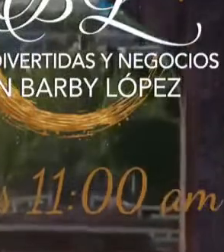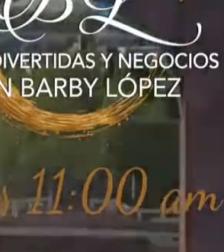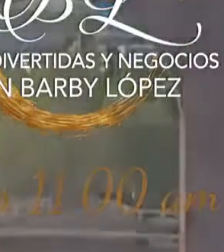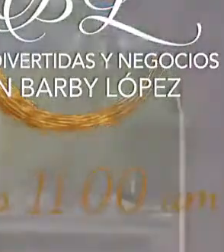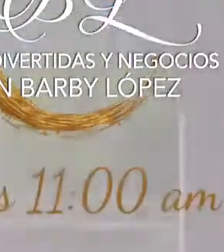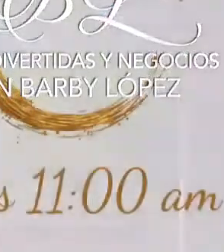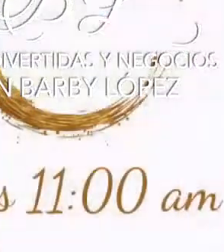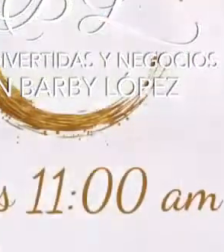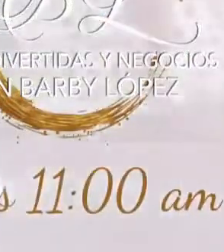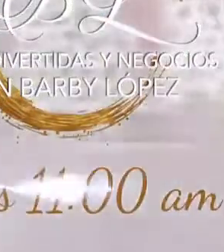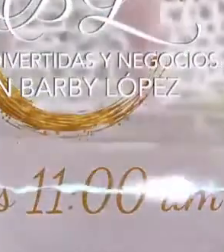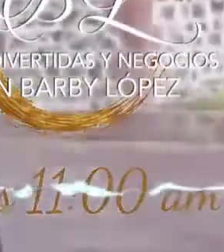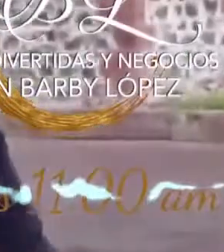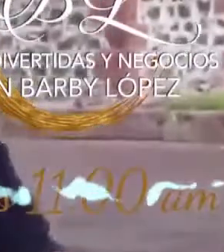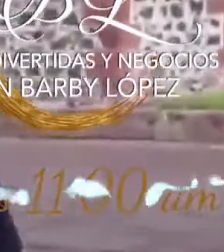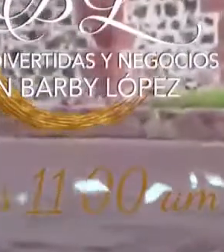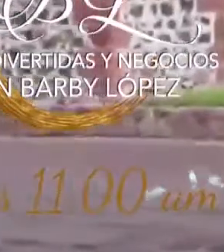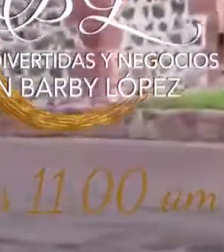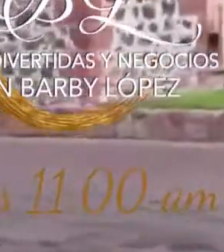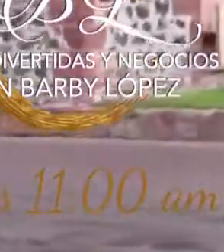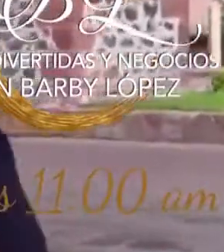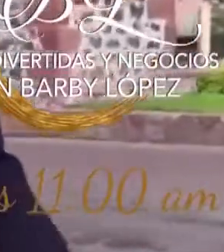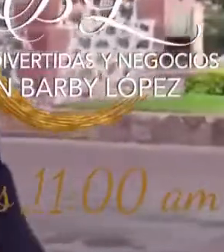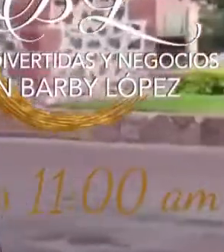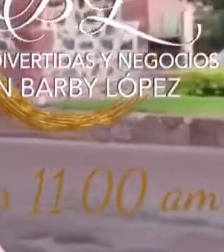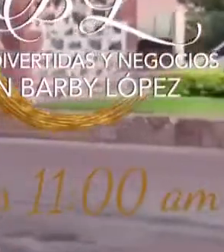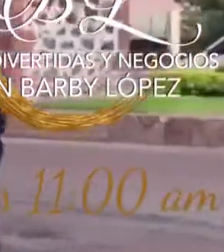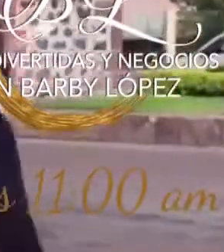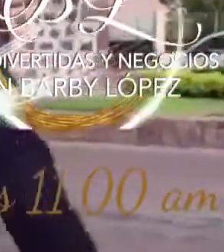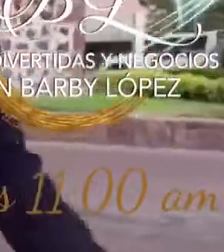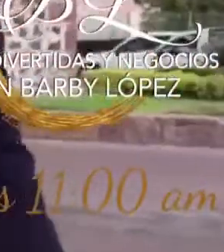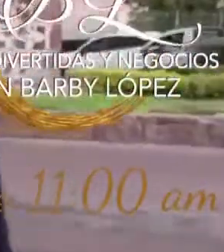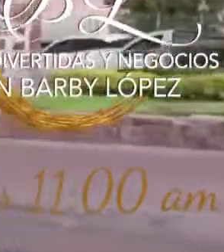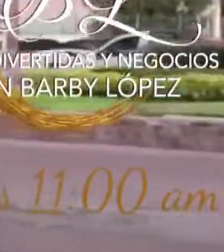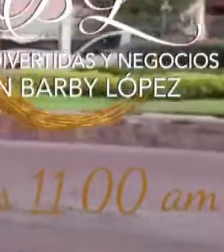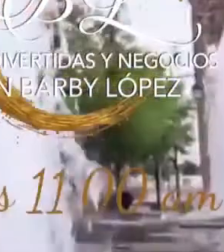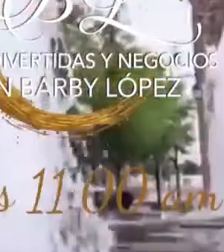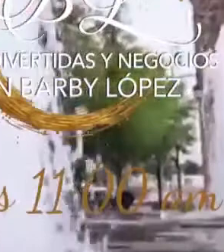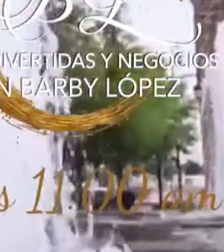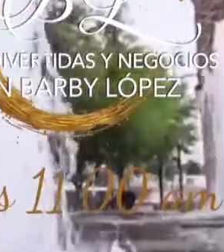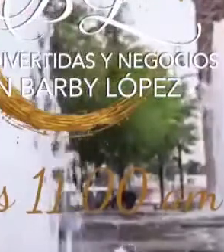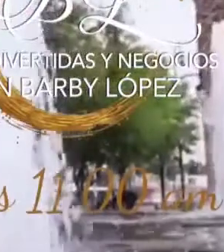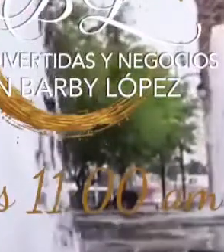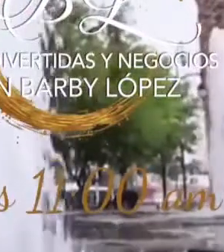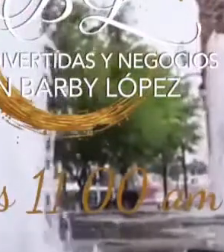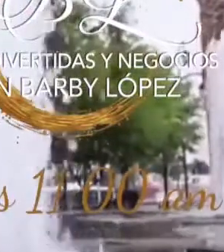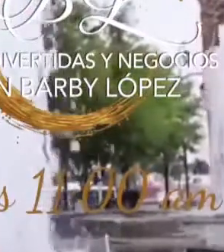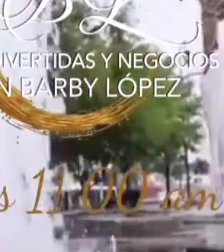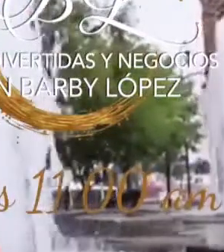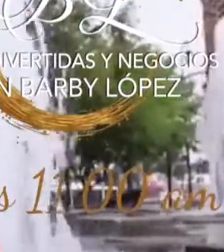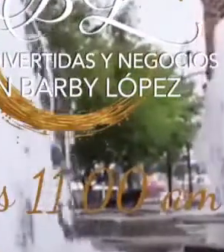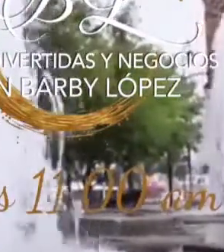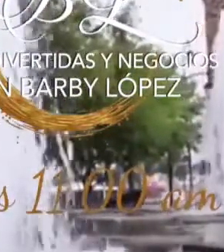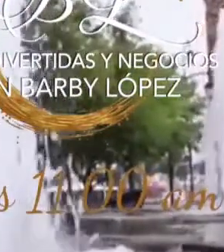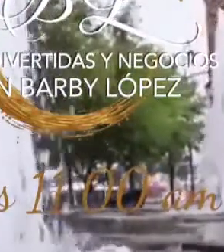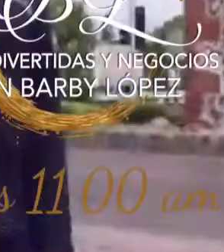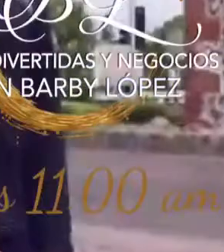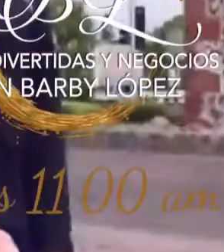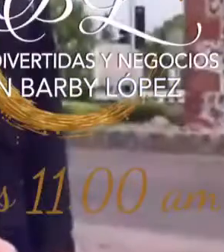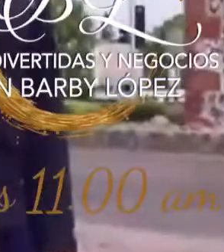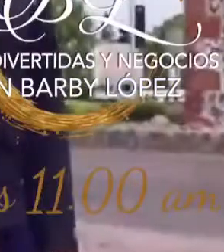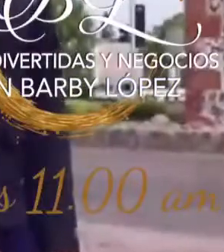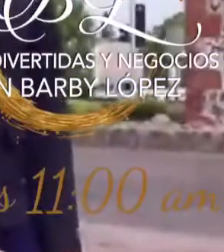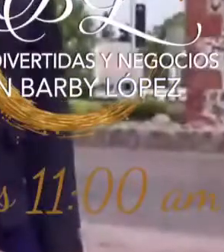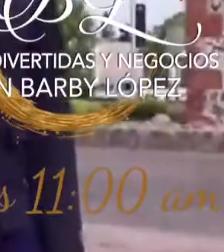López y te espero todos los jueves a las 11 de la mañana en mi programa de líneas divertidas y negocios. No te lo pierdas, vamos a hablar de